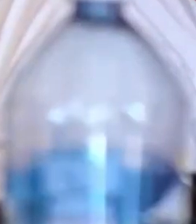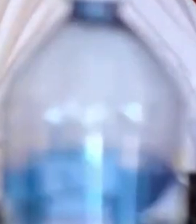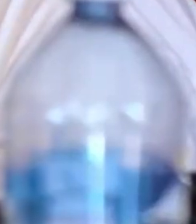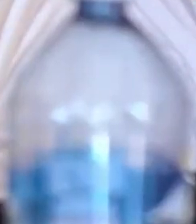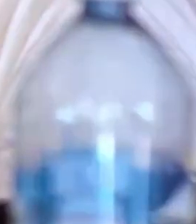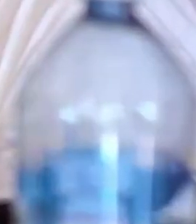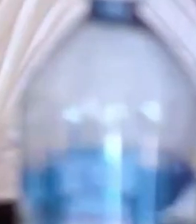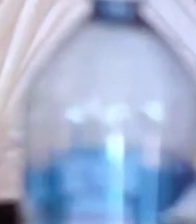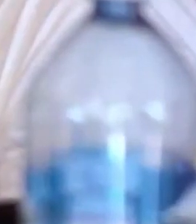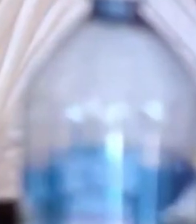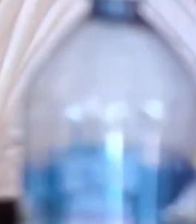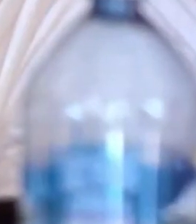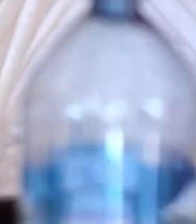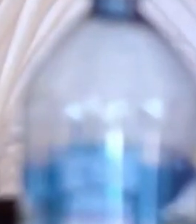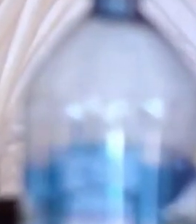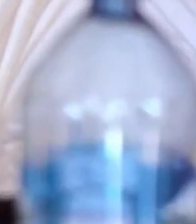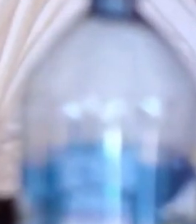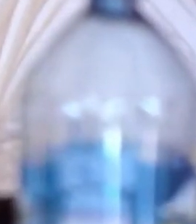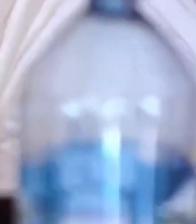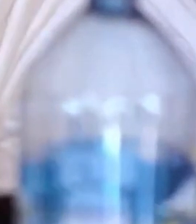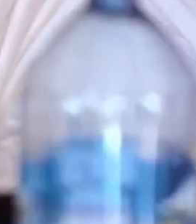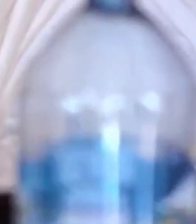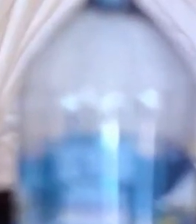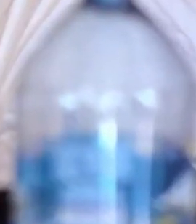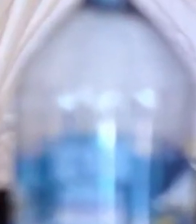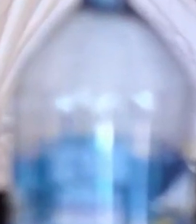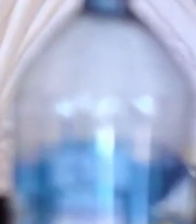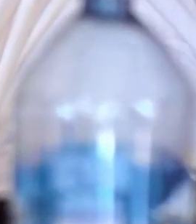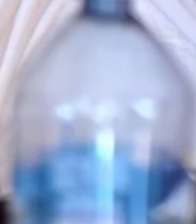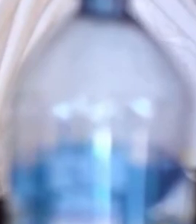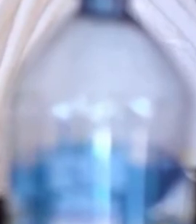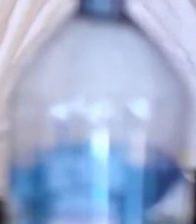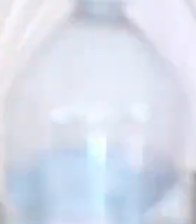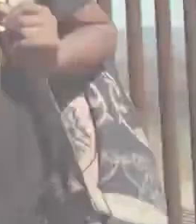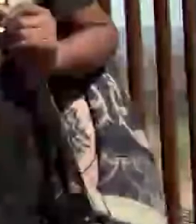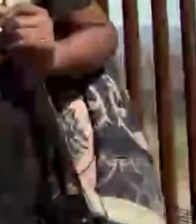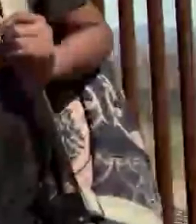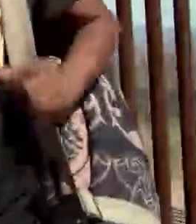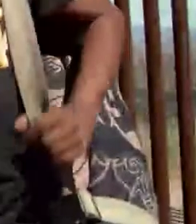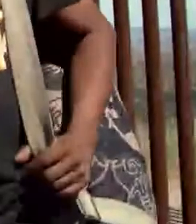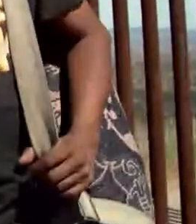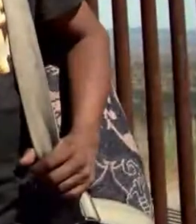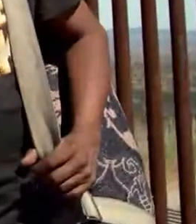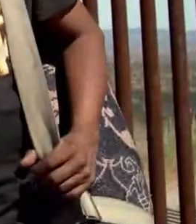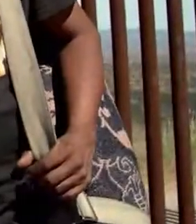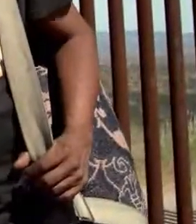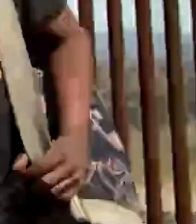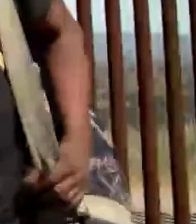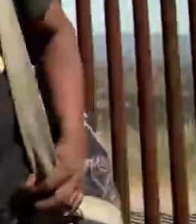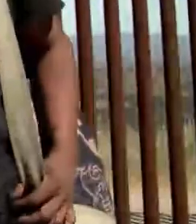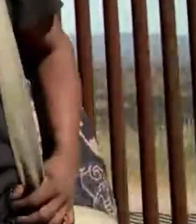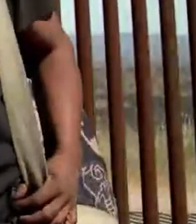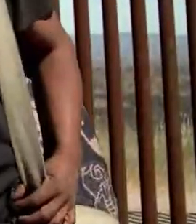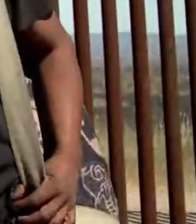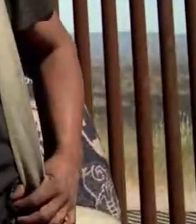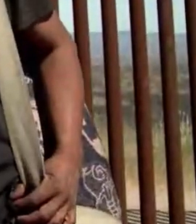y siento una gran tristeza, pues no puedo creer que ya nunca lo voy a poder abrazar. En realidad, la vida para mí